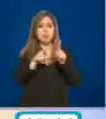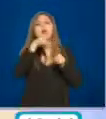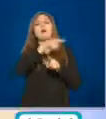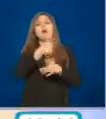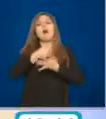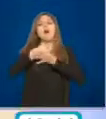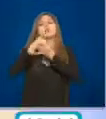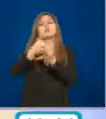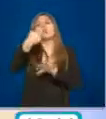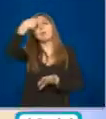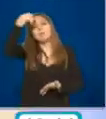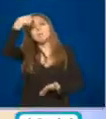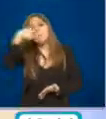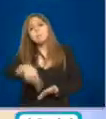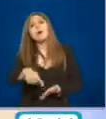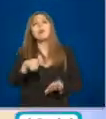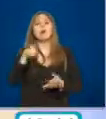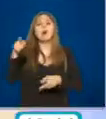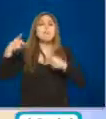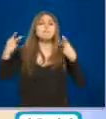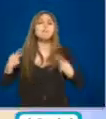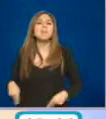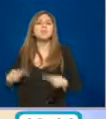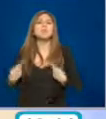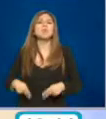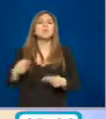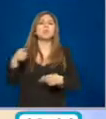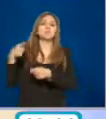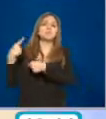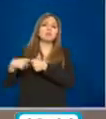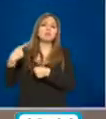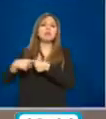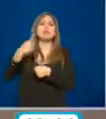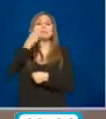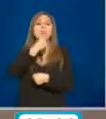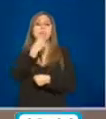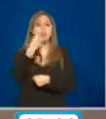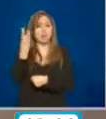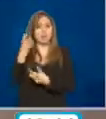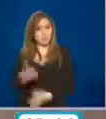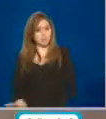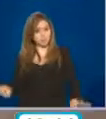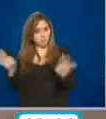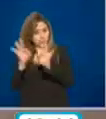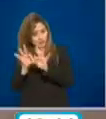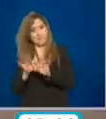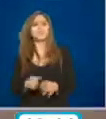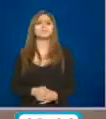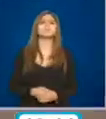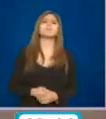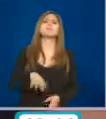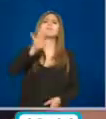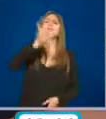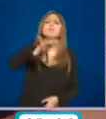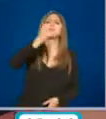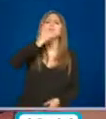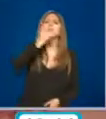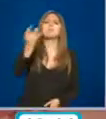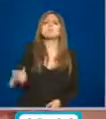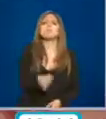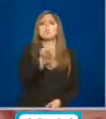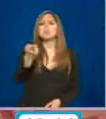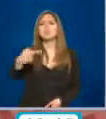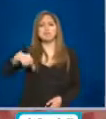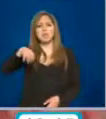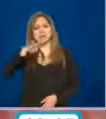funcional y adecuado para estas personas que viven con diabetes. Es ¿no? fundamental. Oye, ¿y qué hay del elote? El elote, pues es dulce,